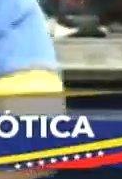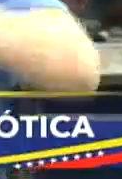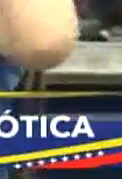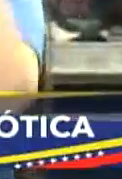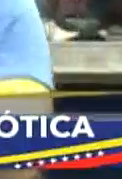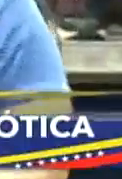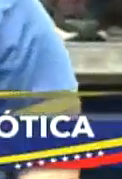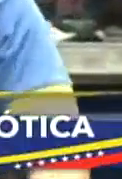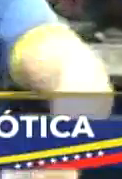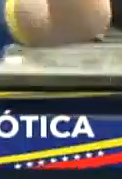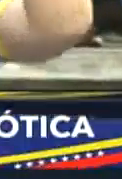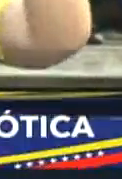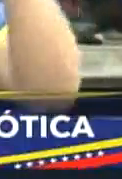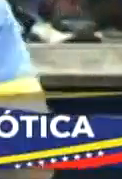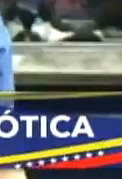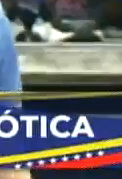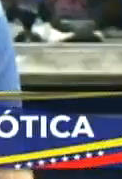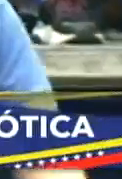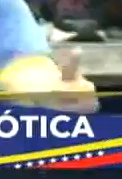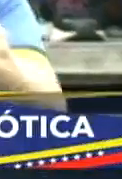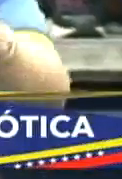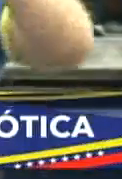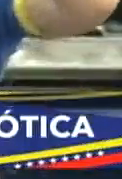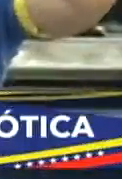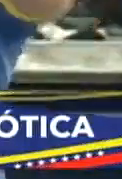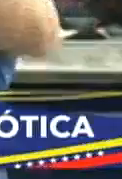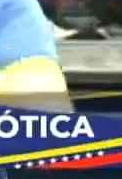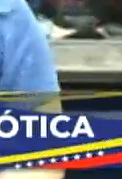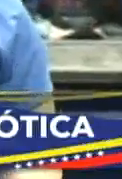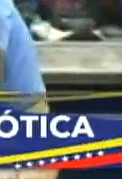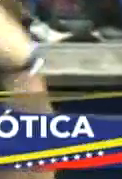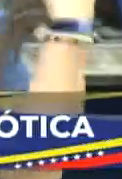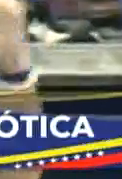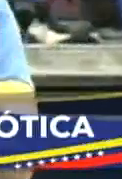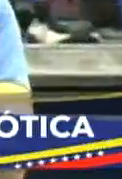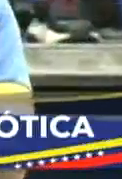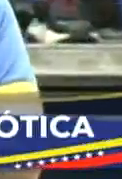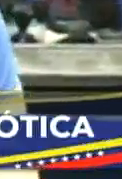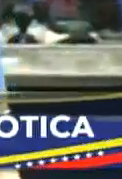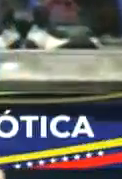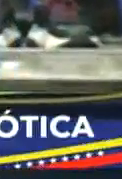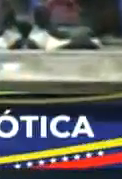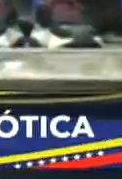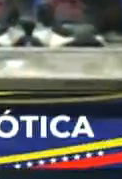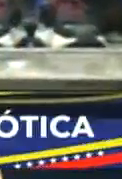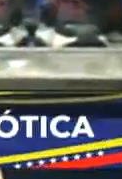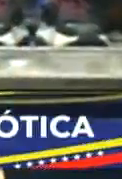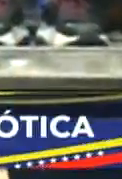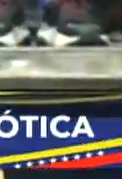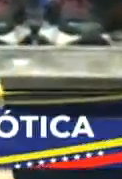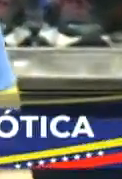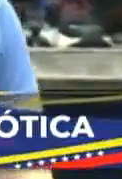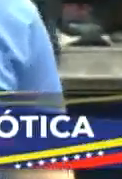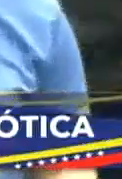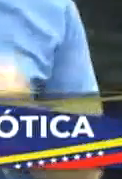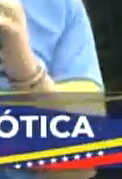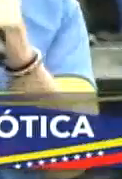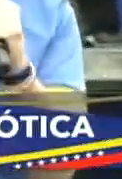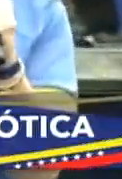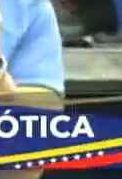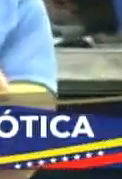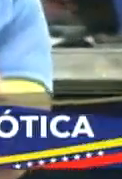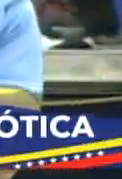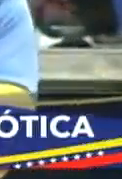de valores importantes para conducir el destino de la patria venezolana. Y yo voy a decir una de las